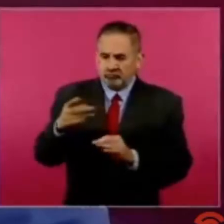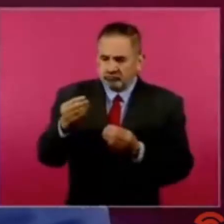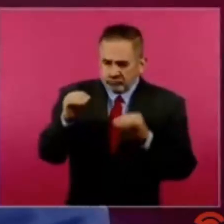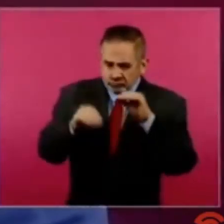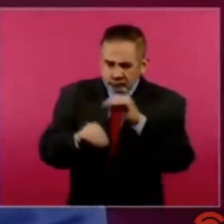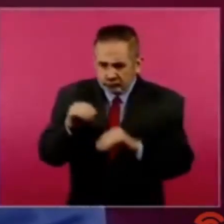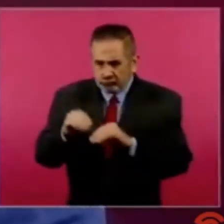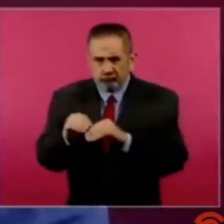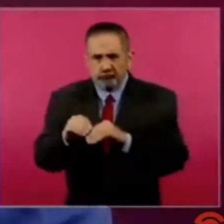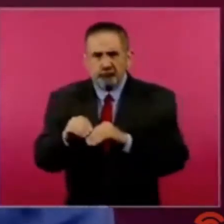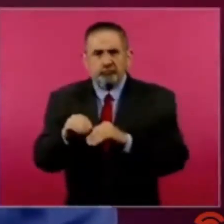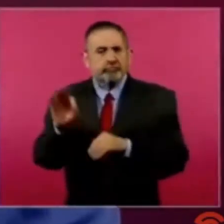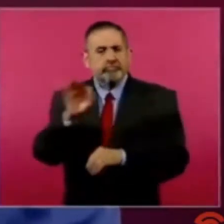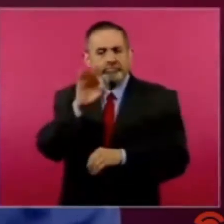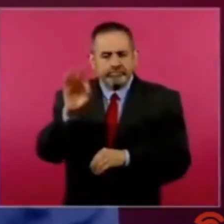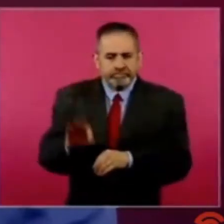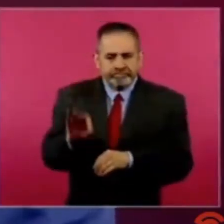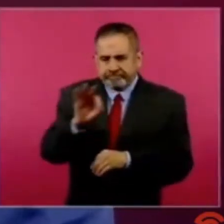de aumentar las tasas